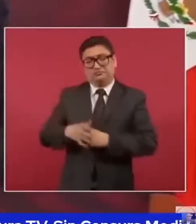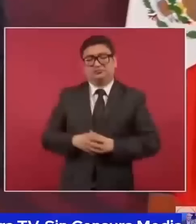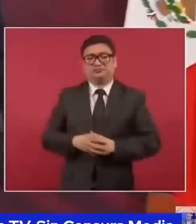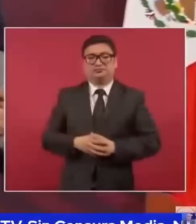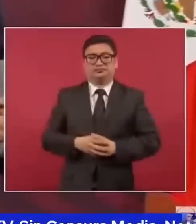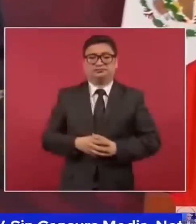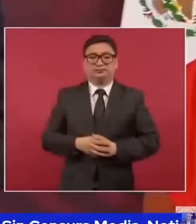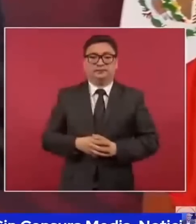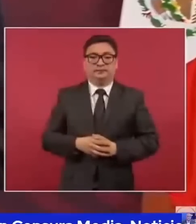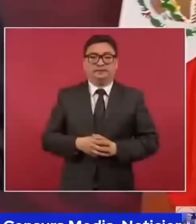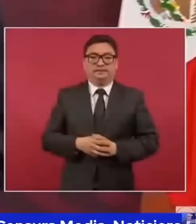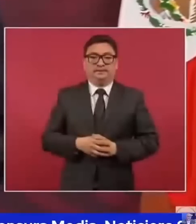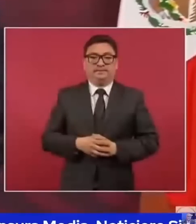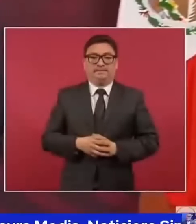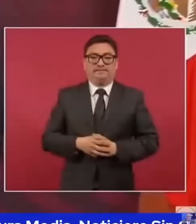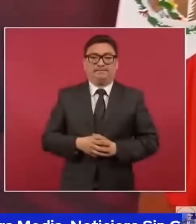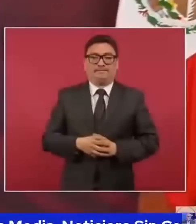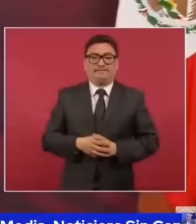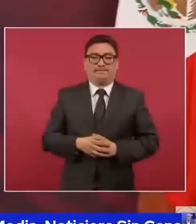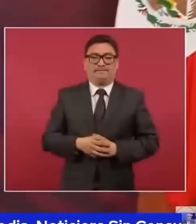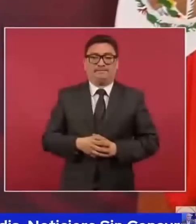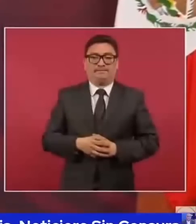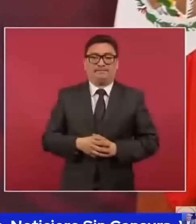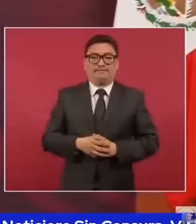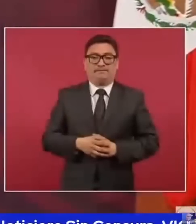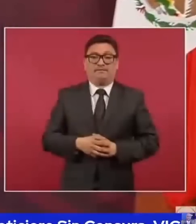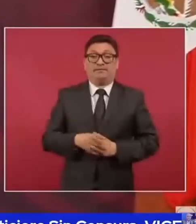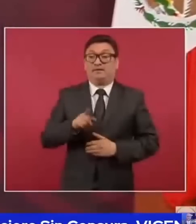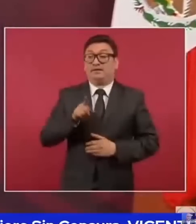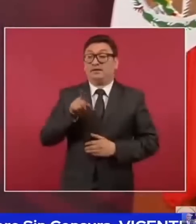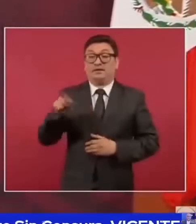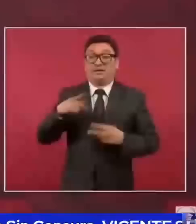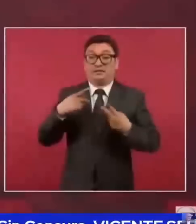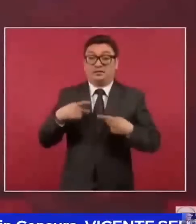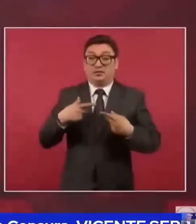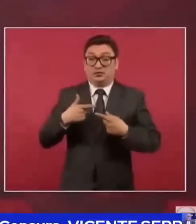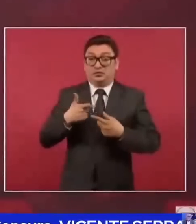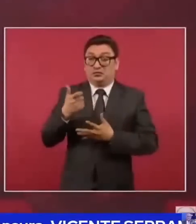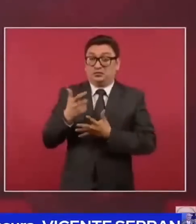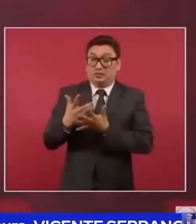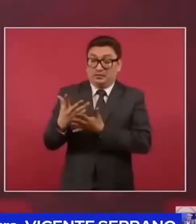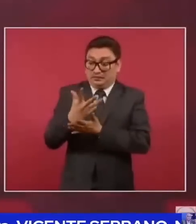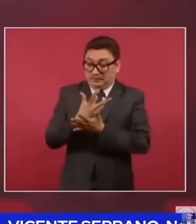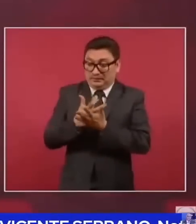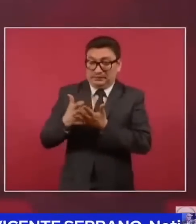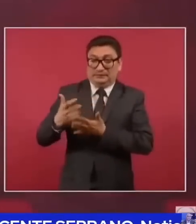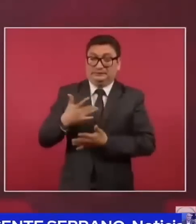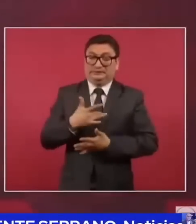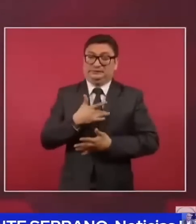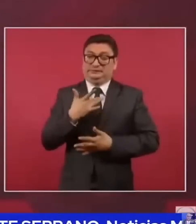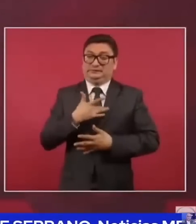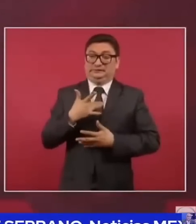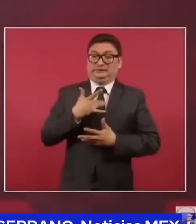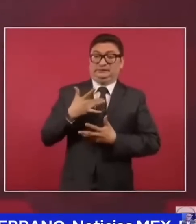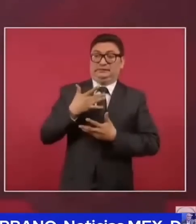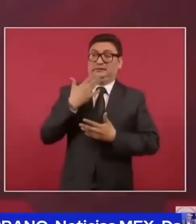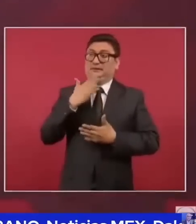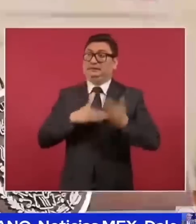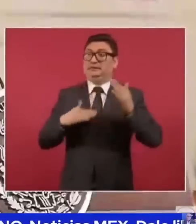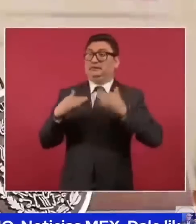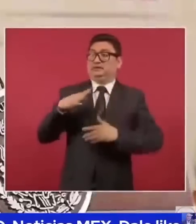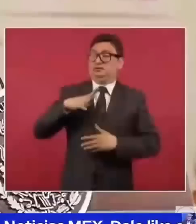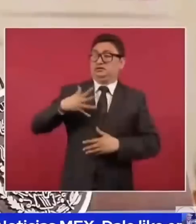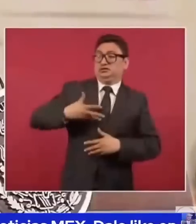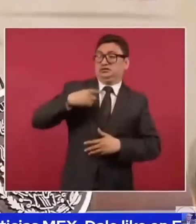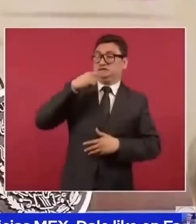Ya apenas se les empieza a ir bien y ya se vuelven ladinos y clasistas